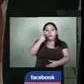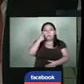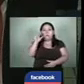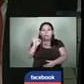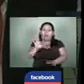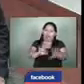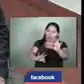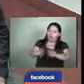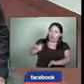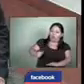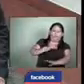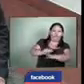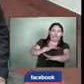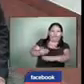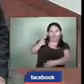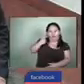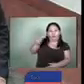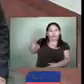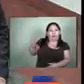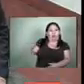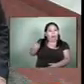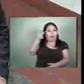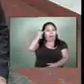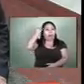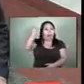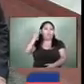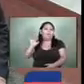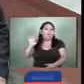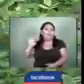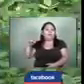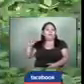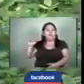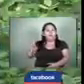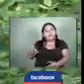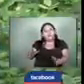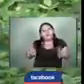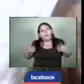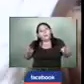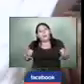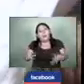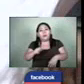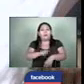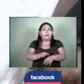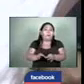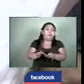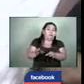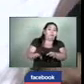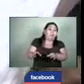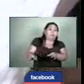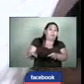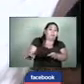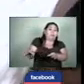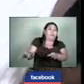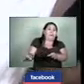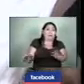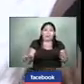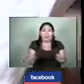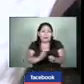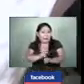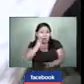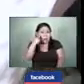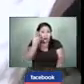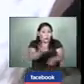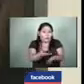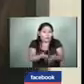abogados de la defensa no es nada más que una estrategia del Ministerio Público para dilatar el caso en el cual consideran no existen